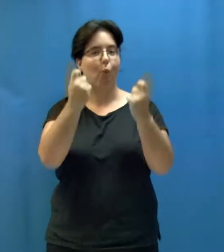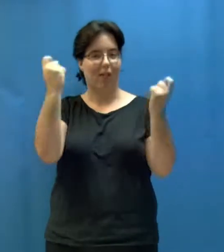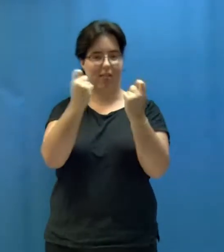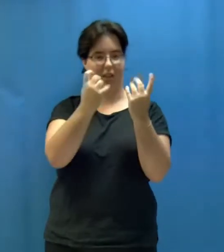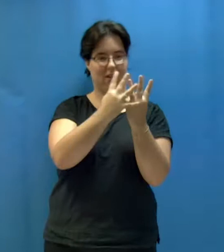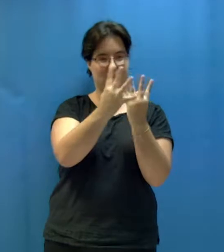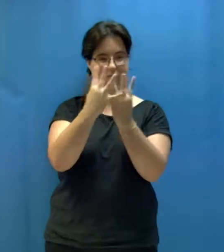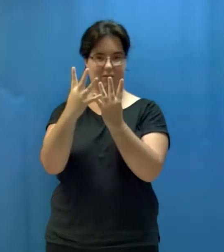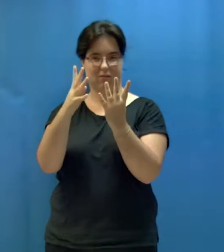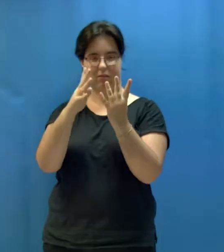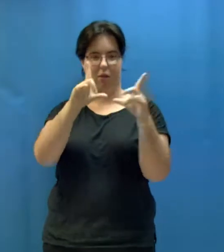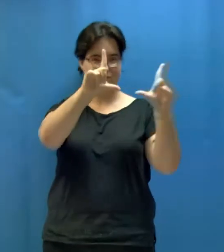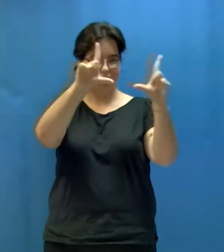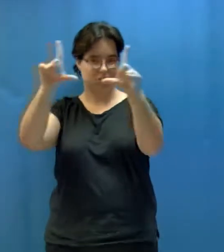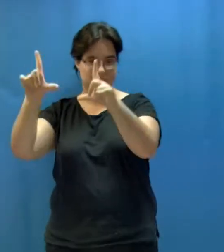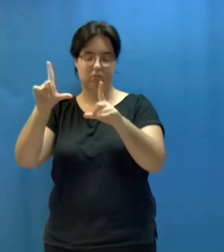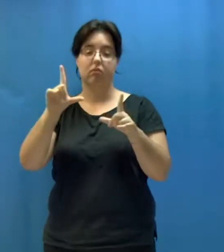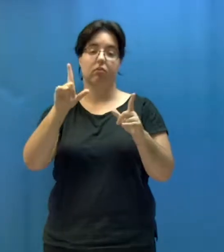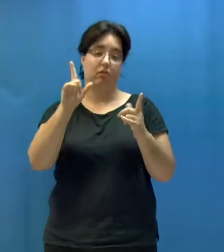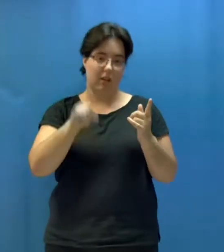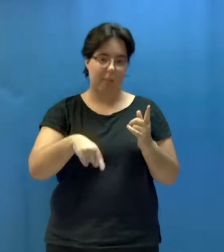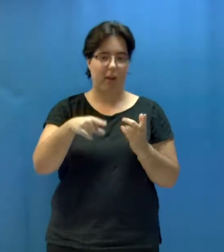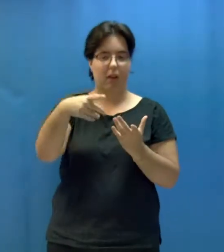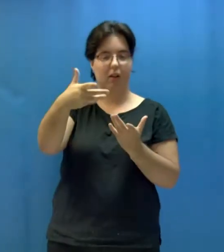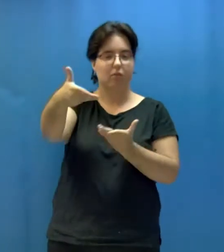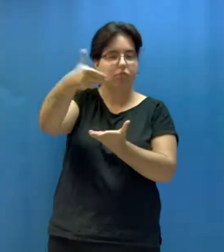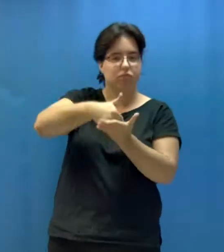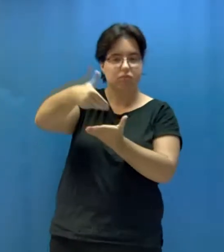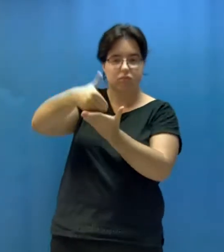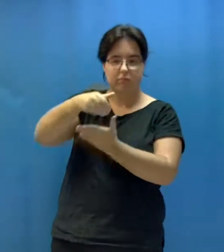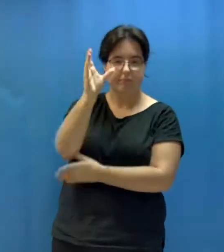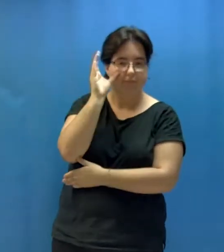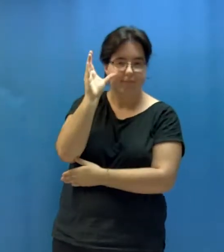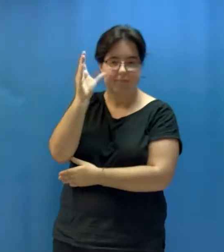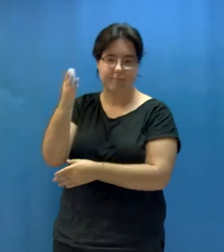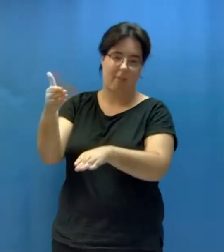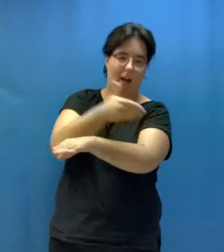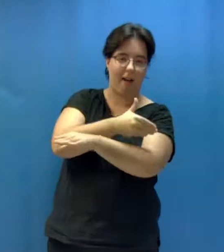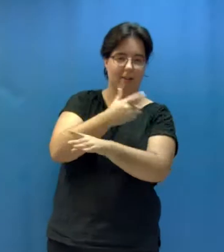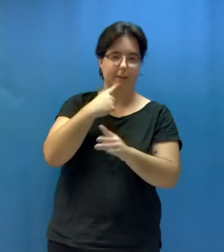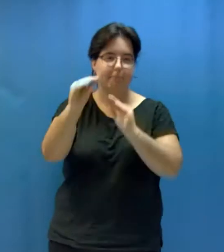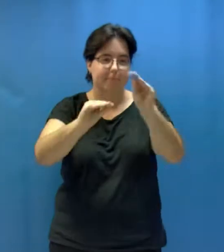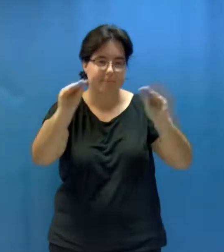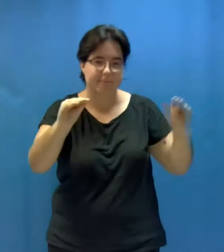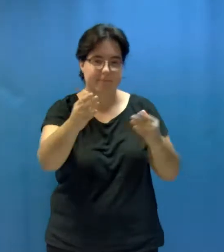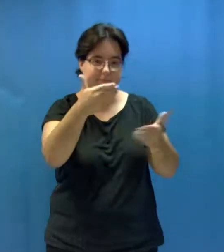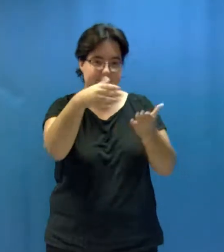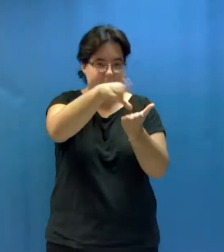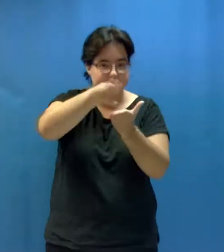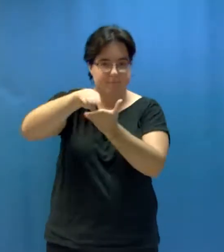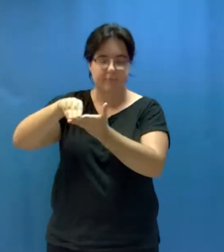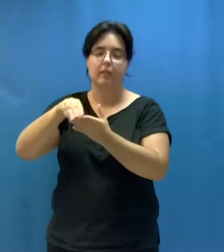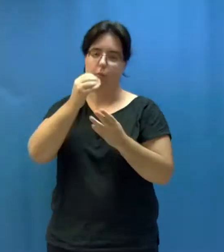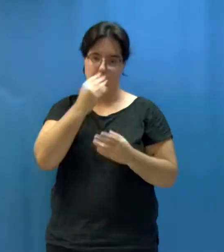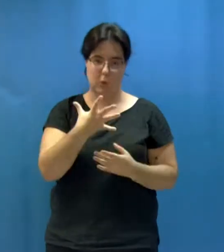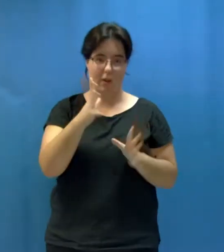¿verdad? Escuchar las propuestas en esa consulta pública previa que se ha realizado está bien, pero evidentemente no se conocen